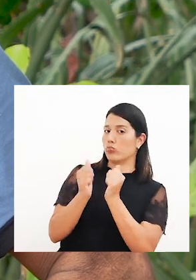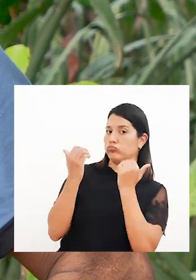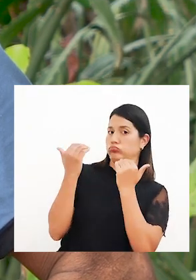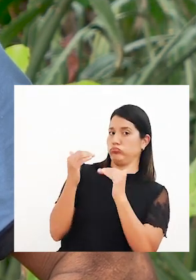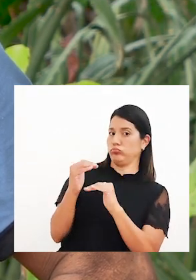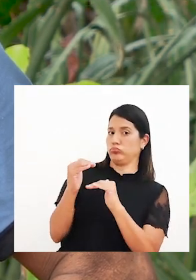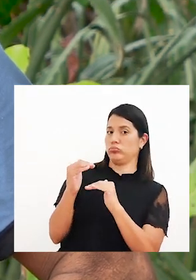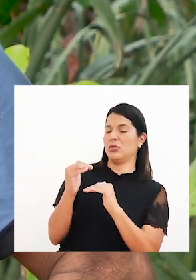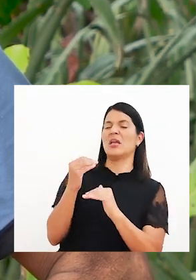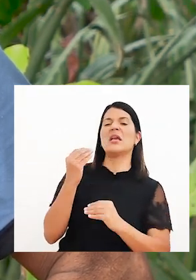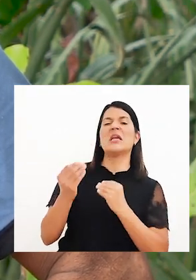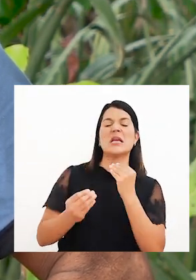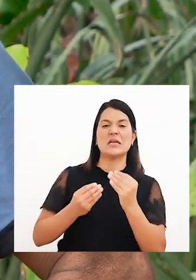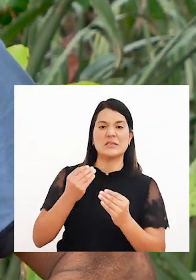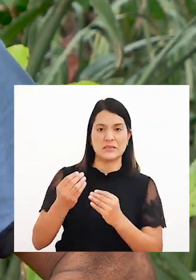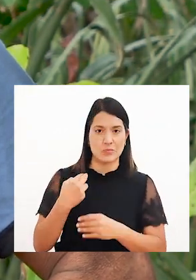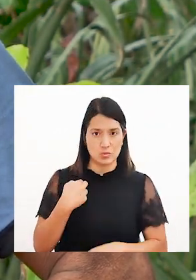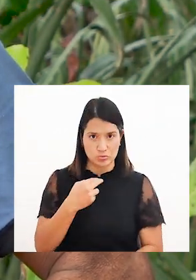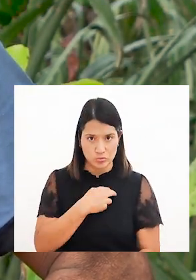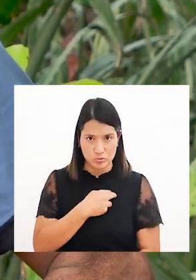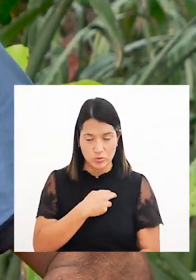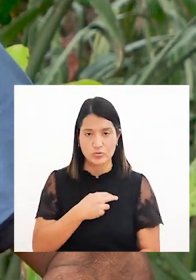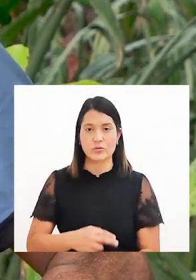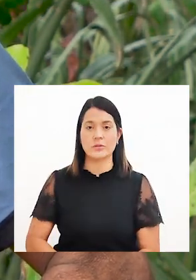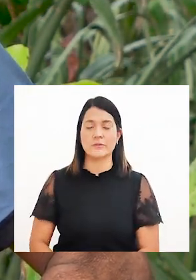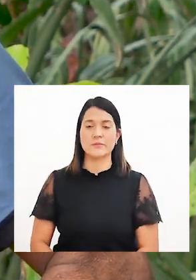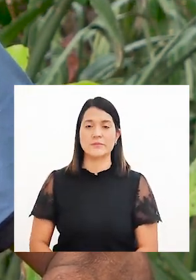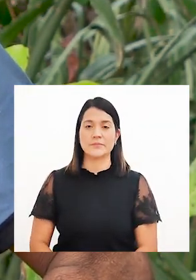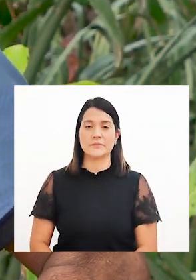que consiste en